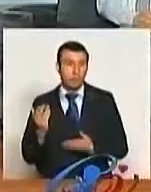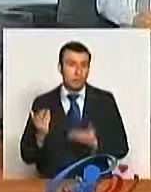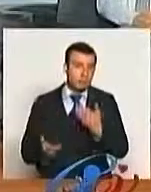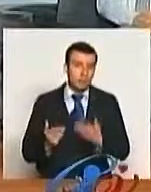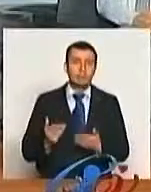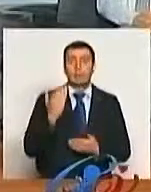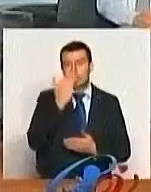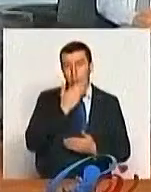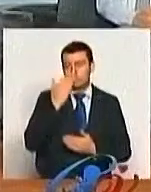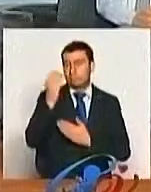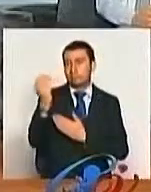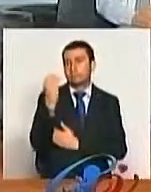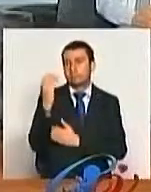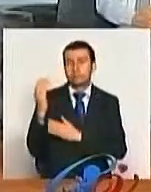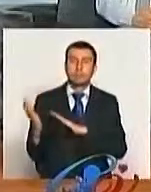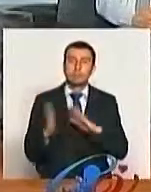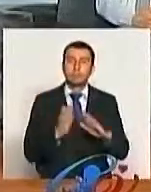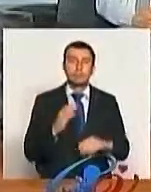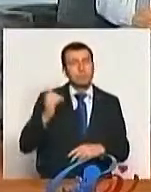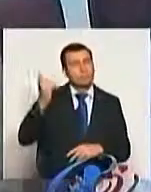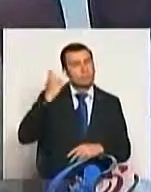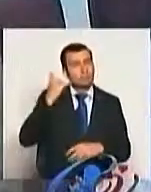pregunta.